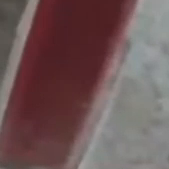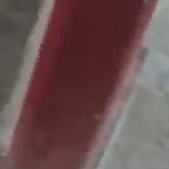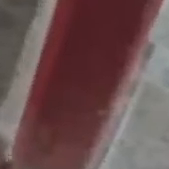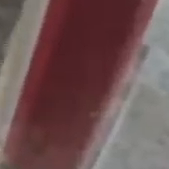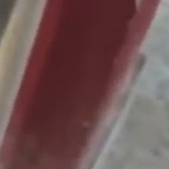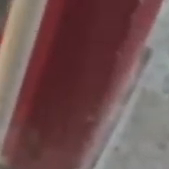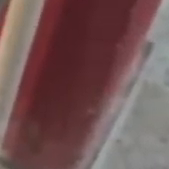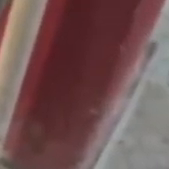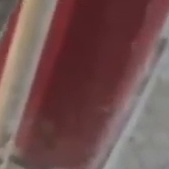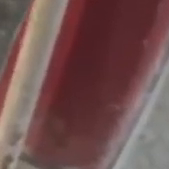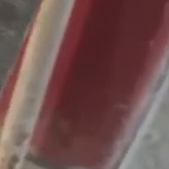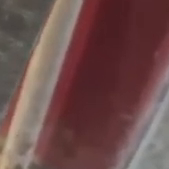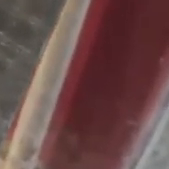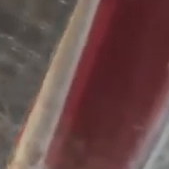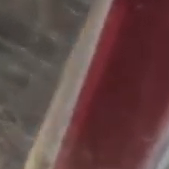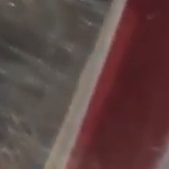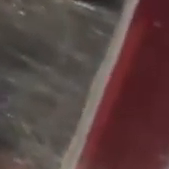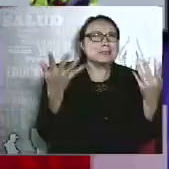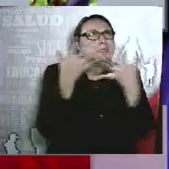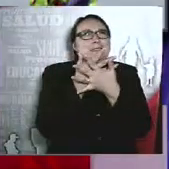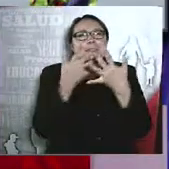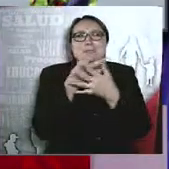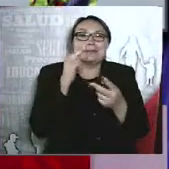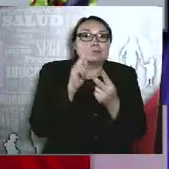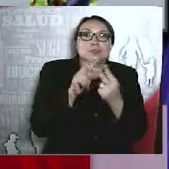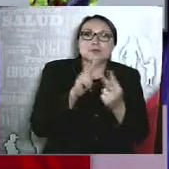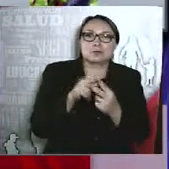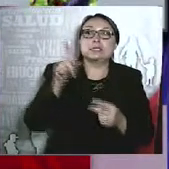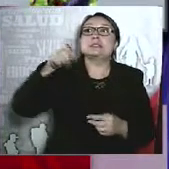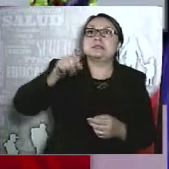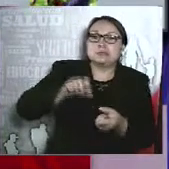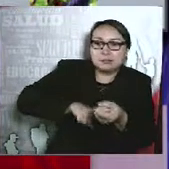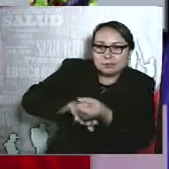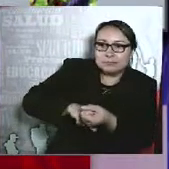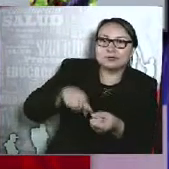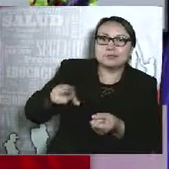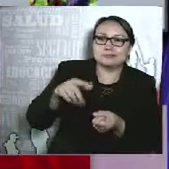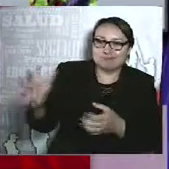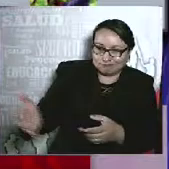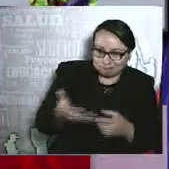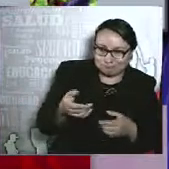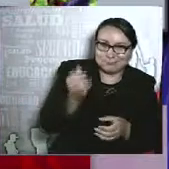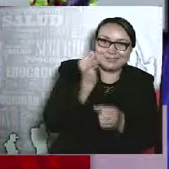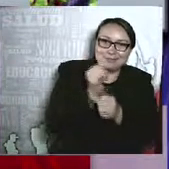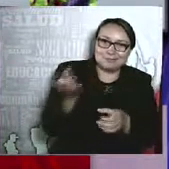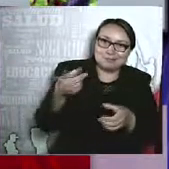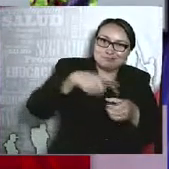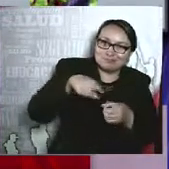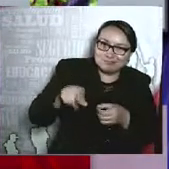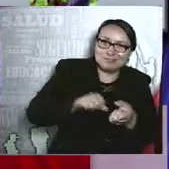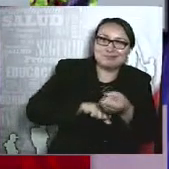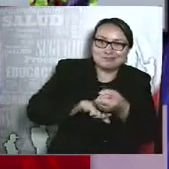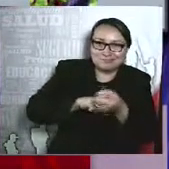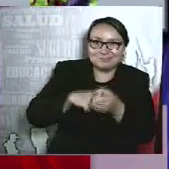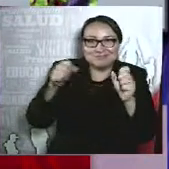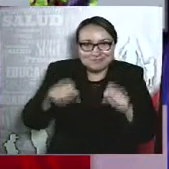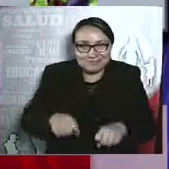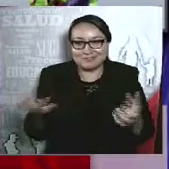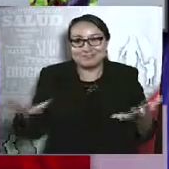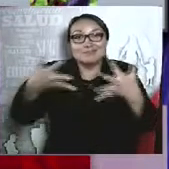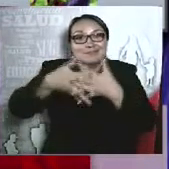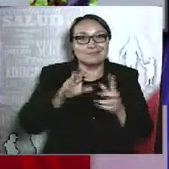salud, personas que necesitan el acompañamiento institucional. Por eso creo que lo más responsable que hace el Estado colombiano con una política de reintegración